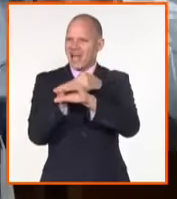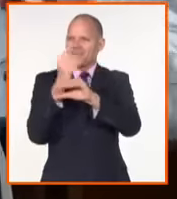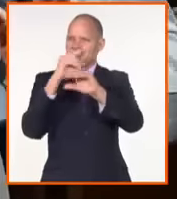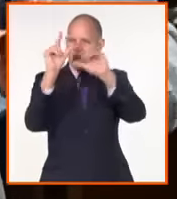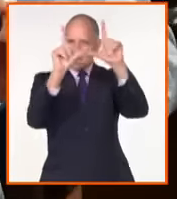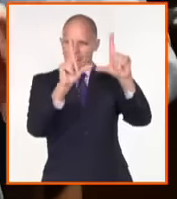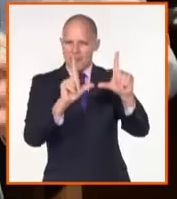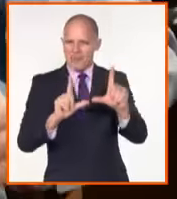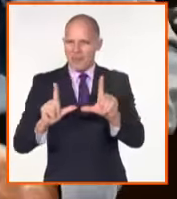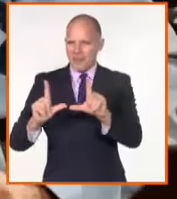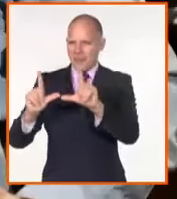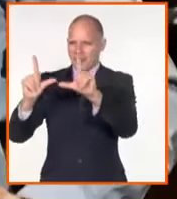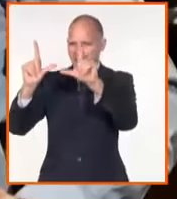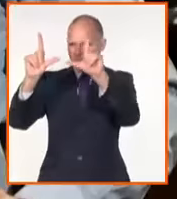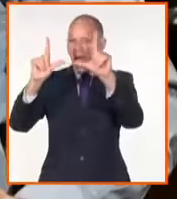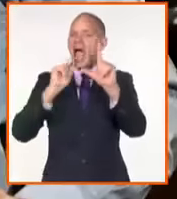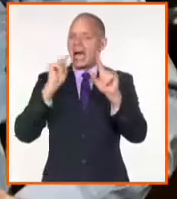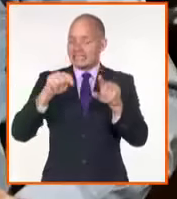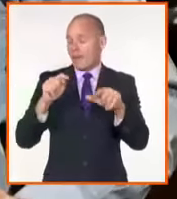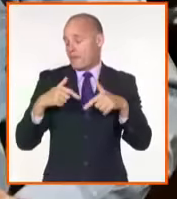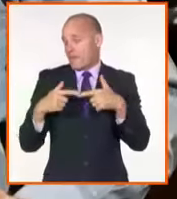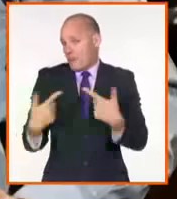y recorrimos todas las provincias.